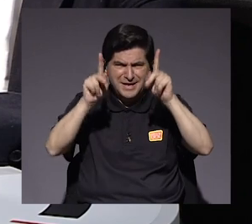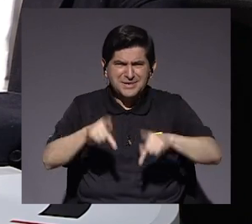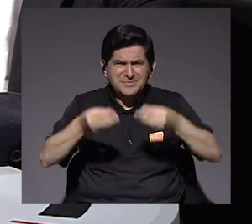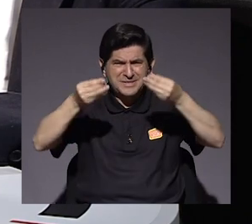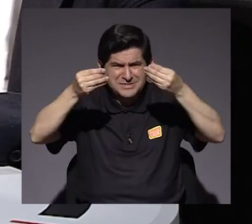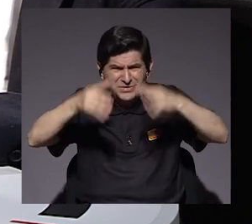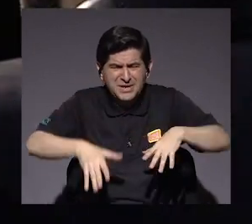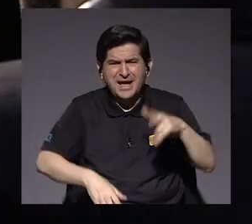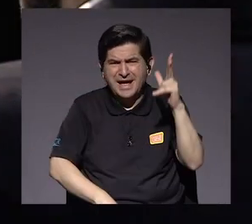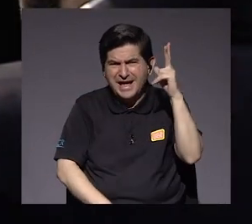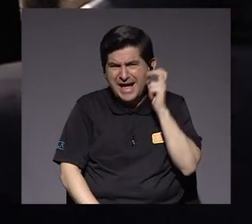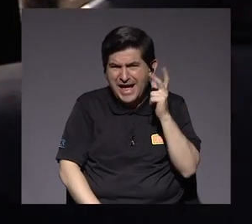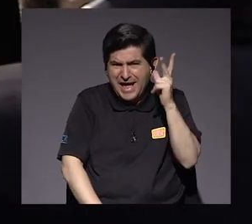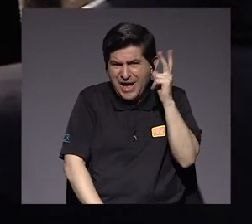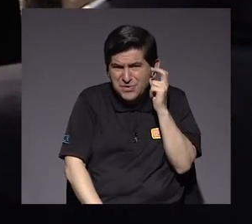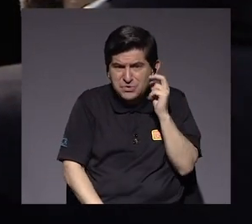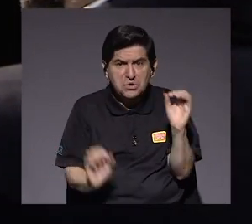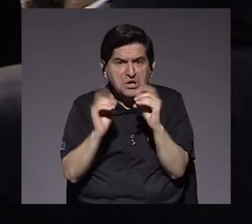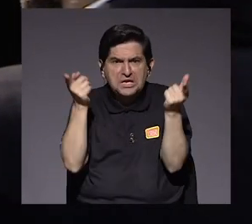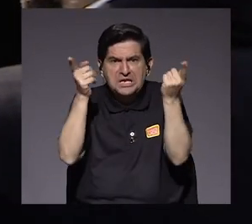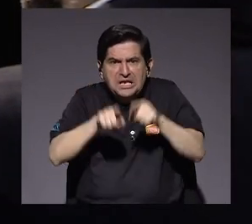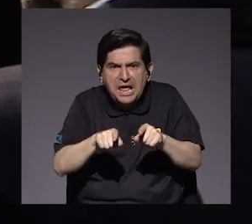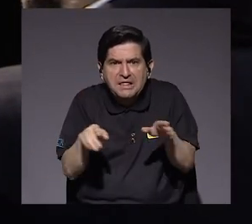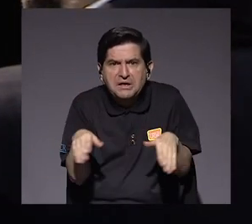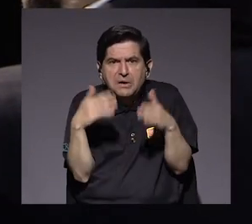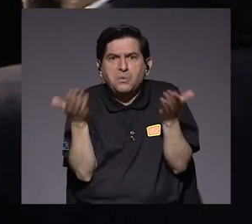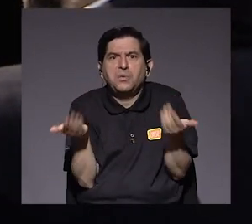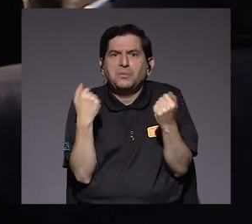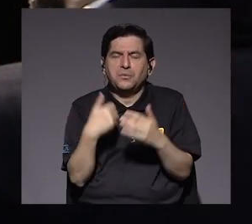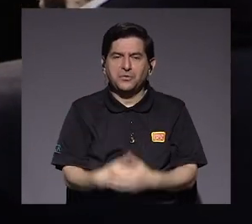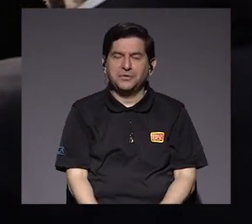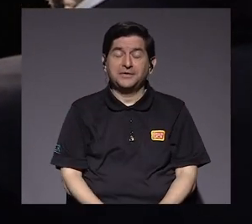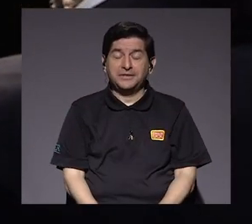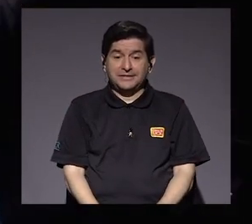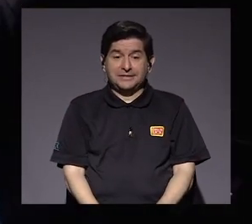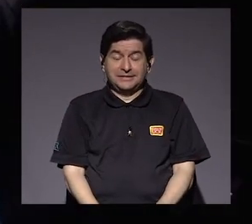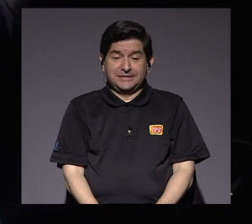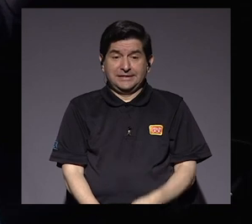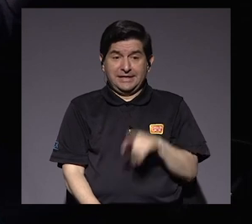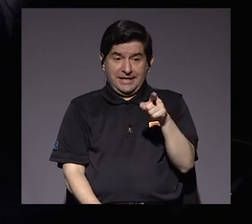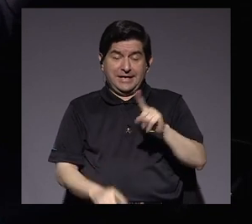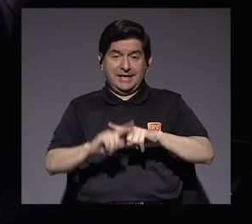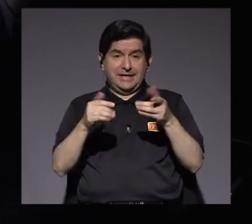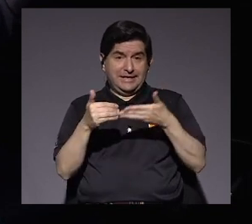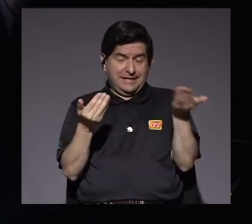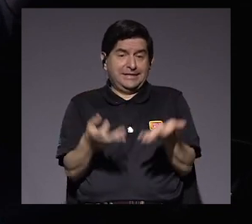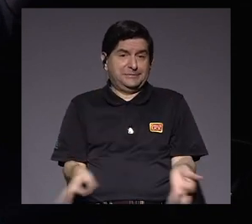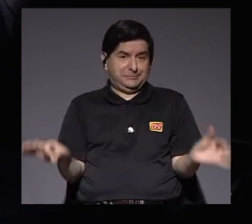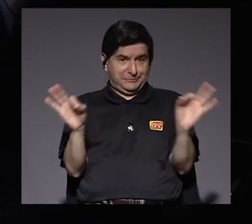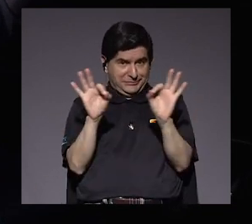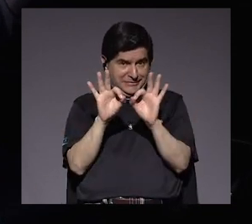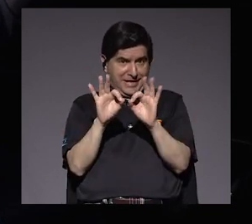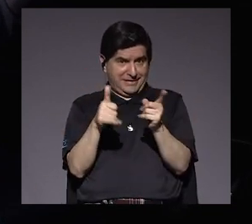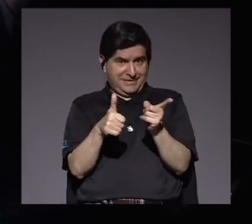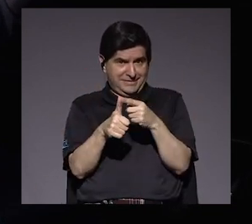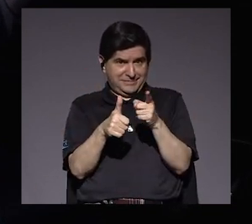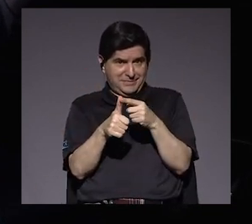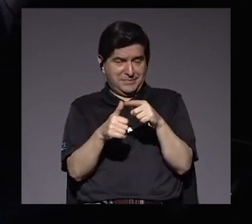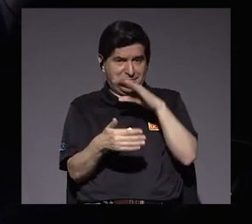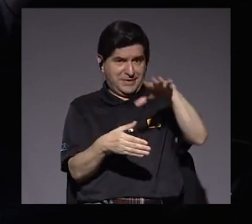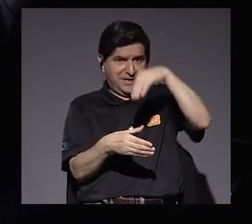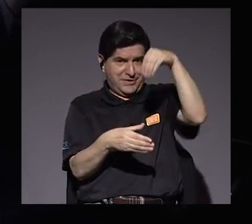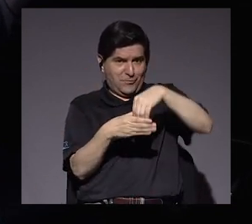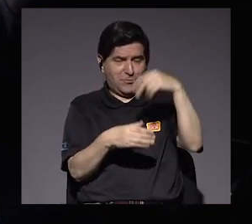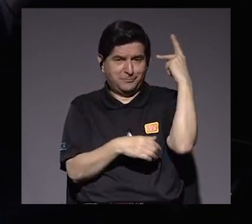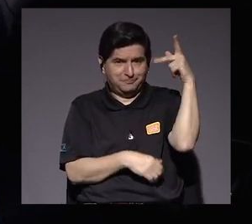eso que a alguien se le pierde un audio y no pasa nada? Marlon, ahí hay varios elementos que me parecen importantes.